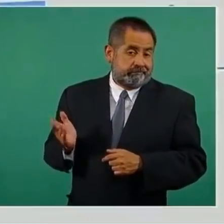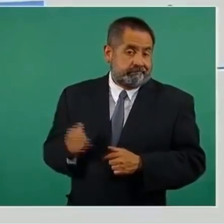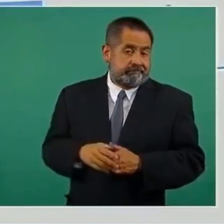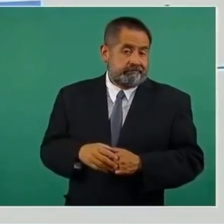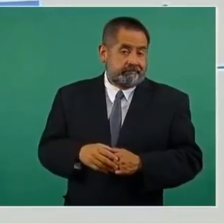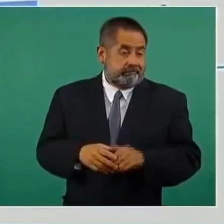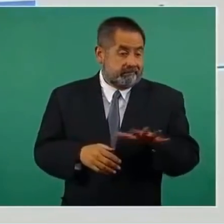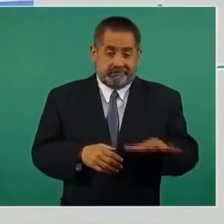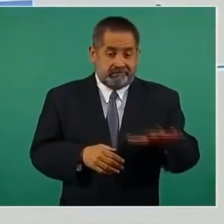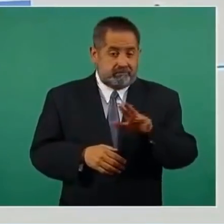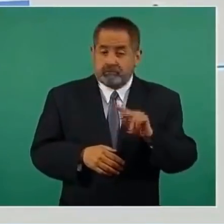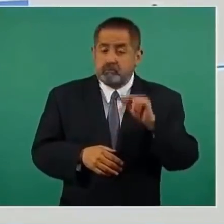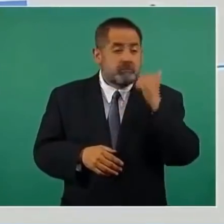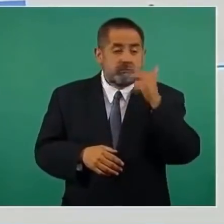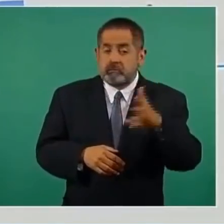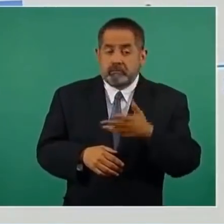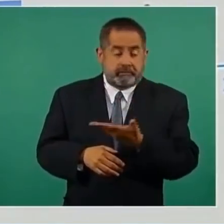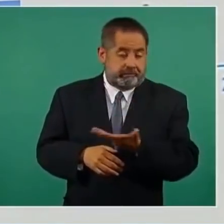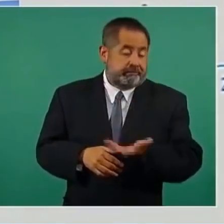Todos ellos.